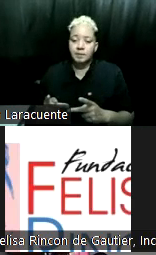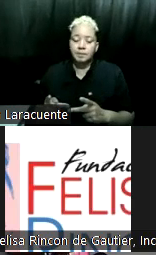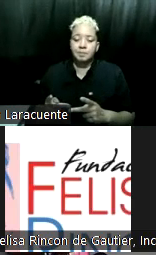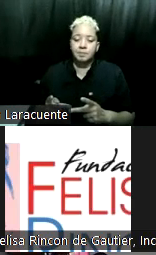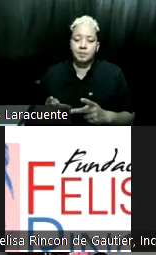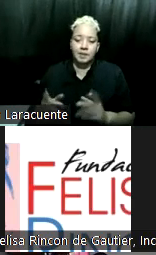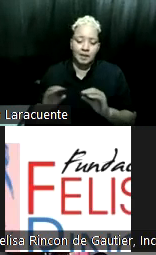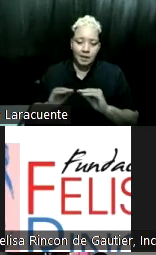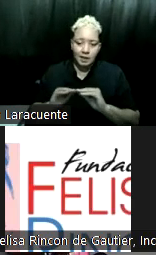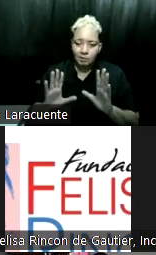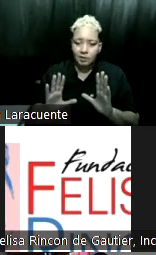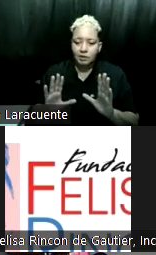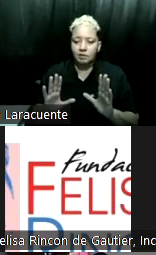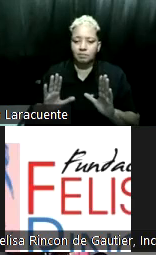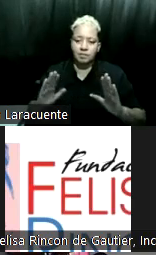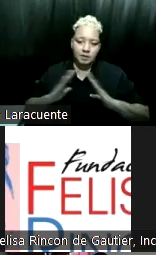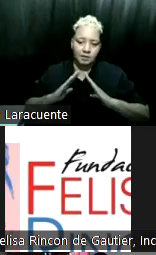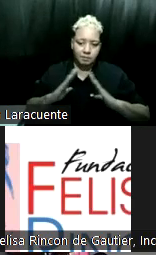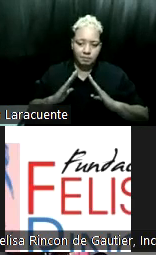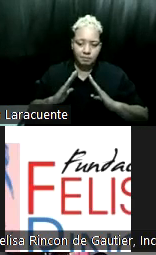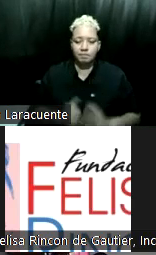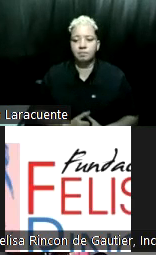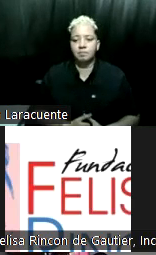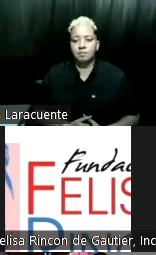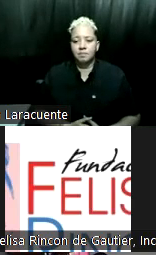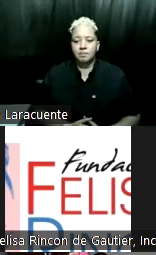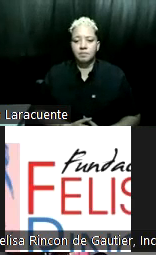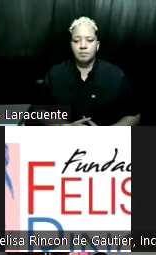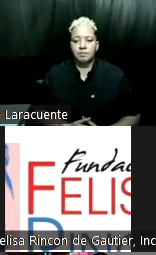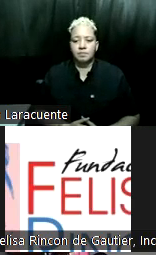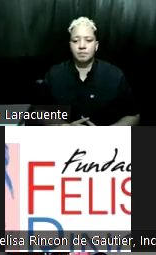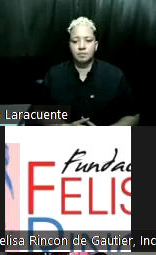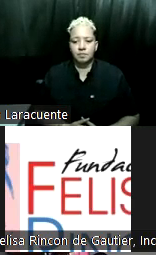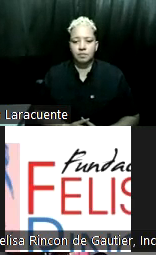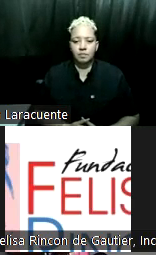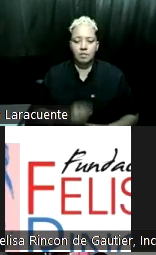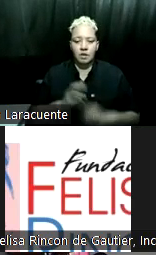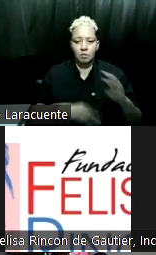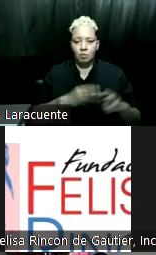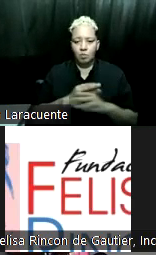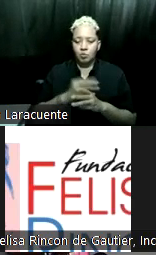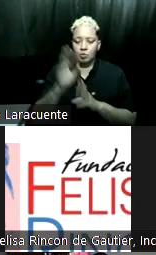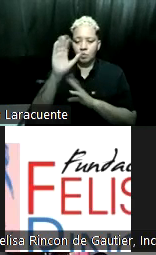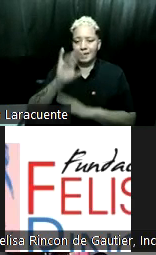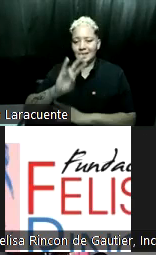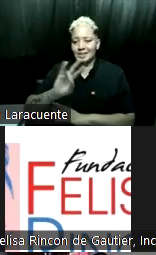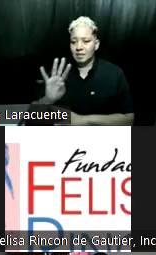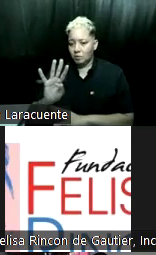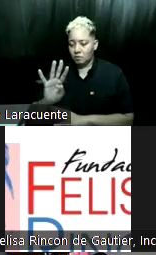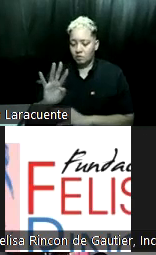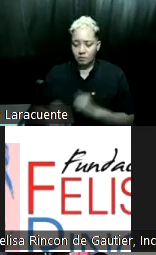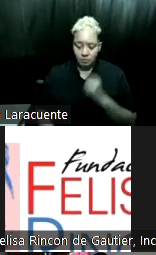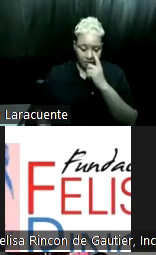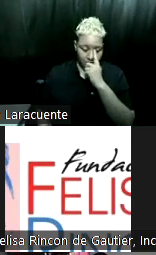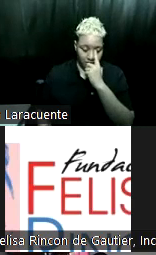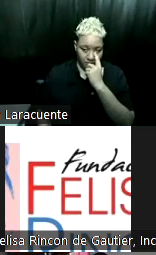definitivamente era el deporte, ¿verdad? Eh, el Mundo Básquet 74